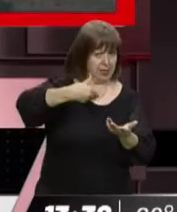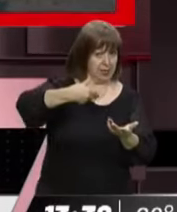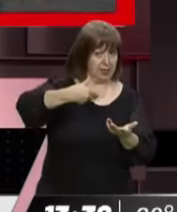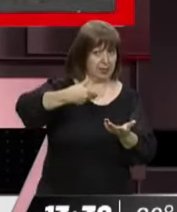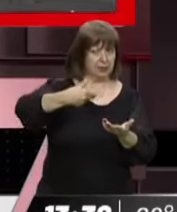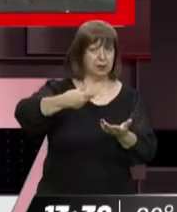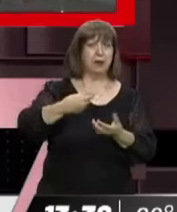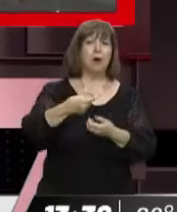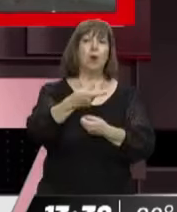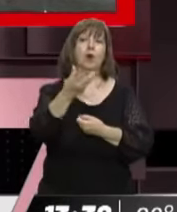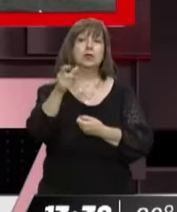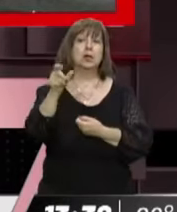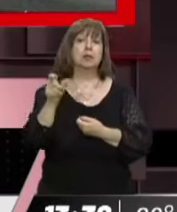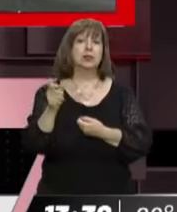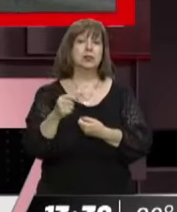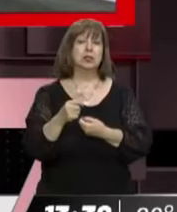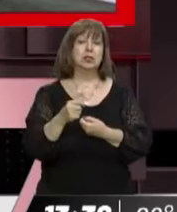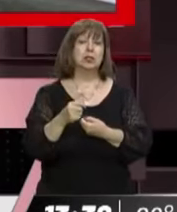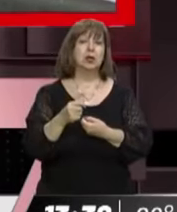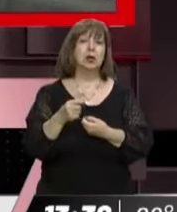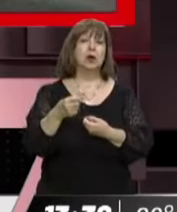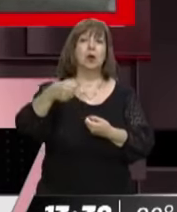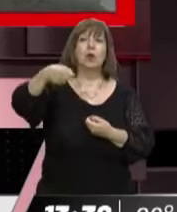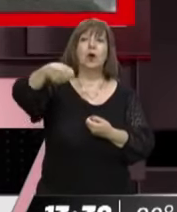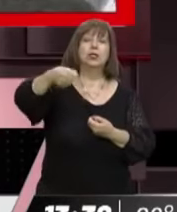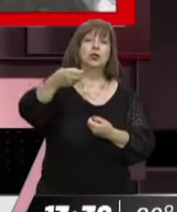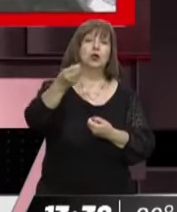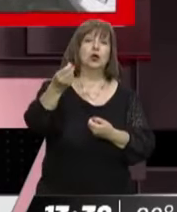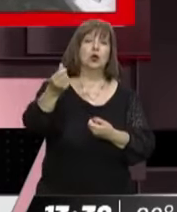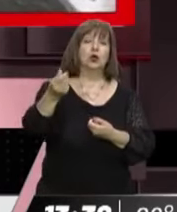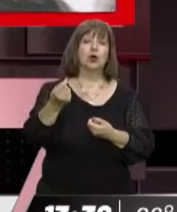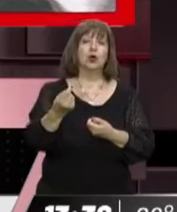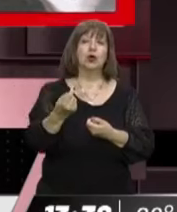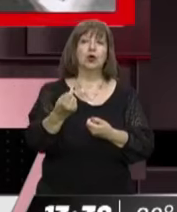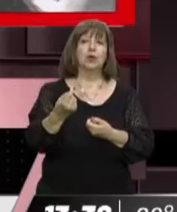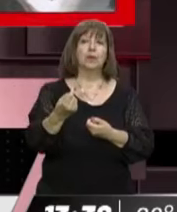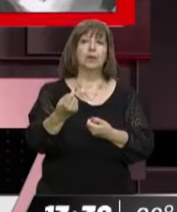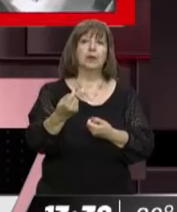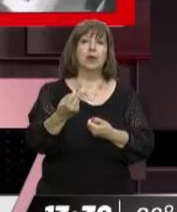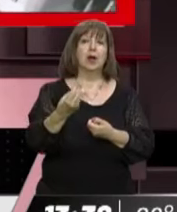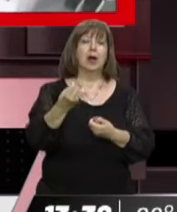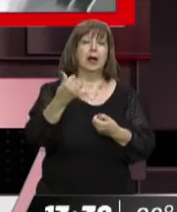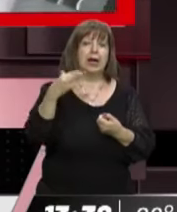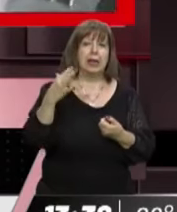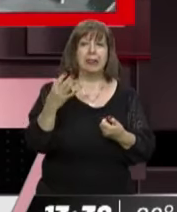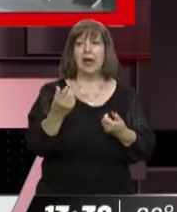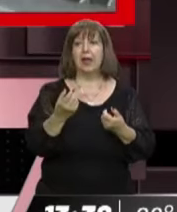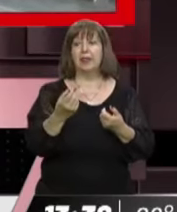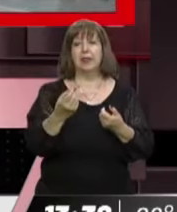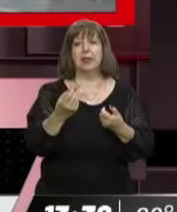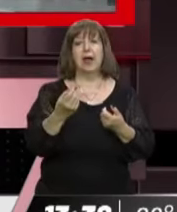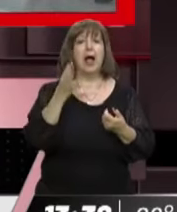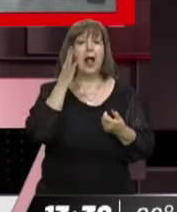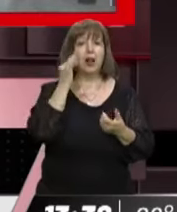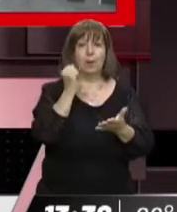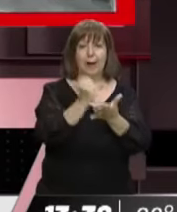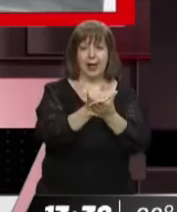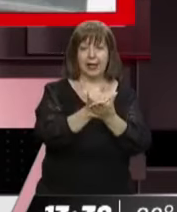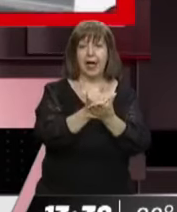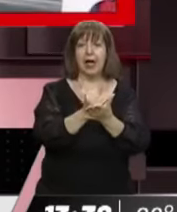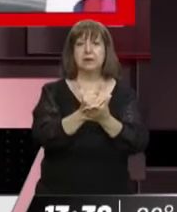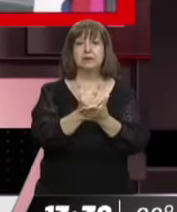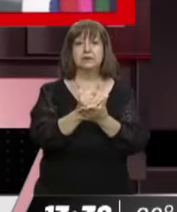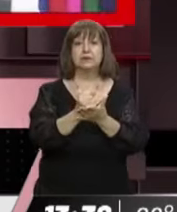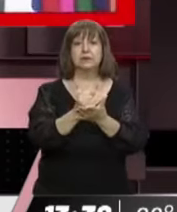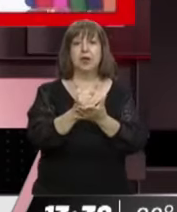grave, cuando te cotizaban el bolso de comida, era por calidad premium, por decir algo, y cuando vos, por